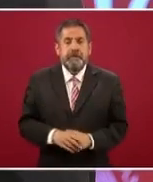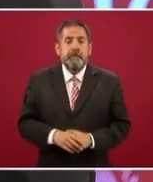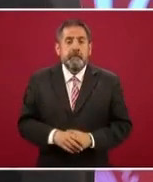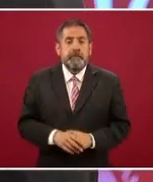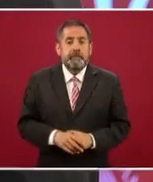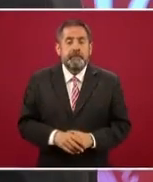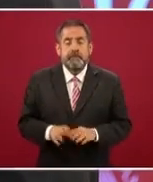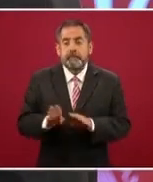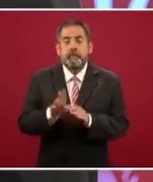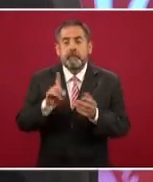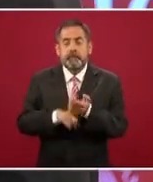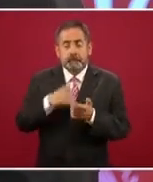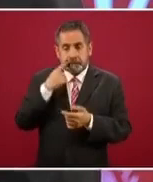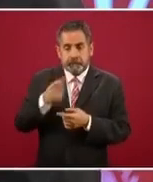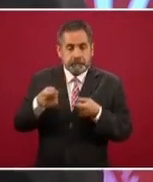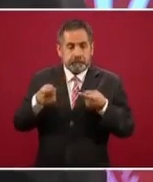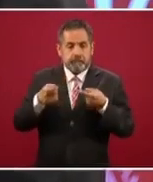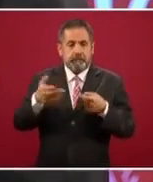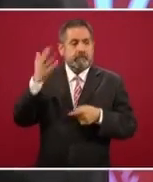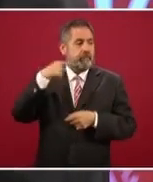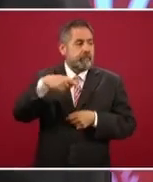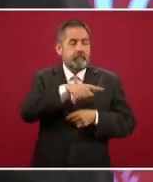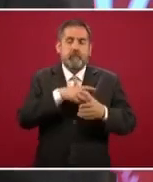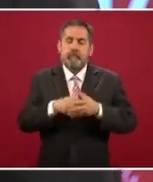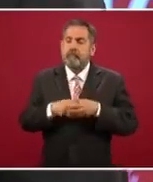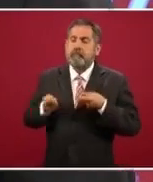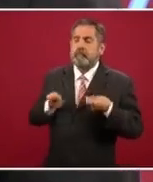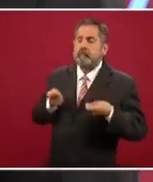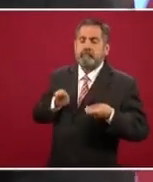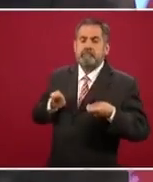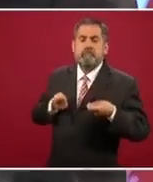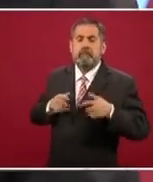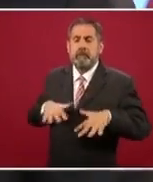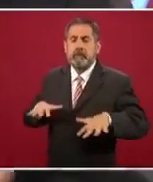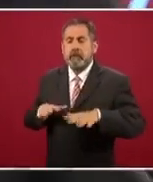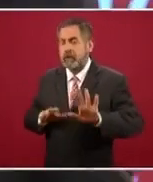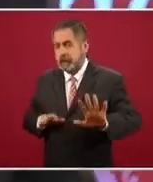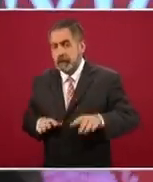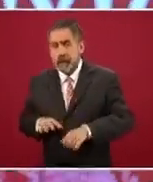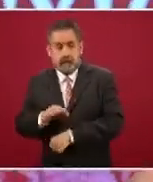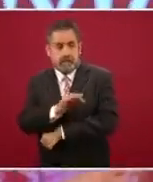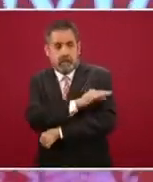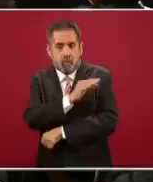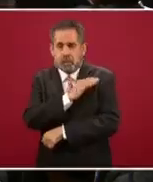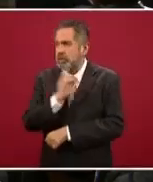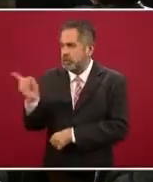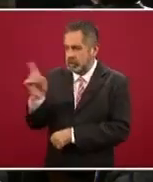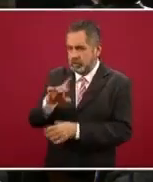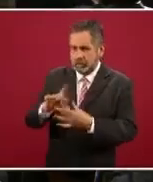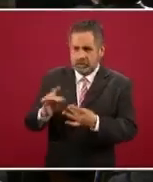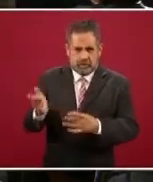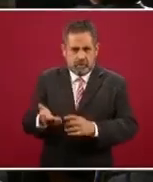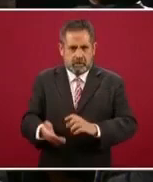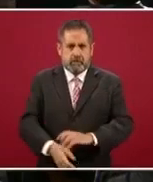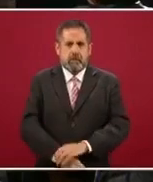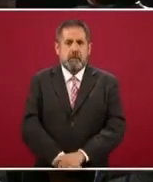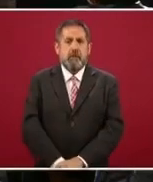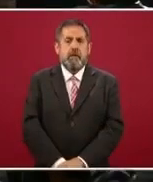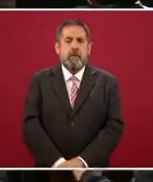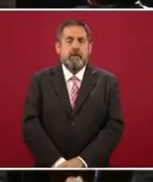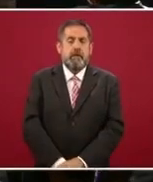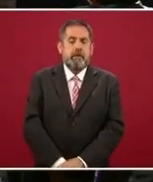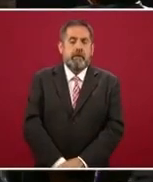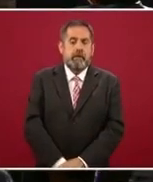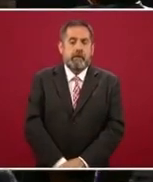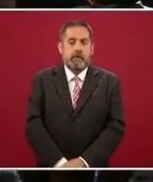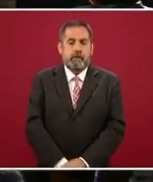sea, se tenía control del mercado interno. En el caso de las vacunas, ahorita les… Sí, gracias. Con gusto,